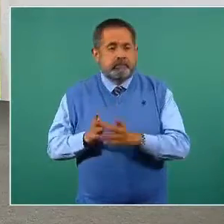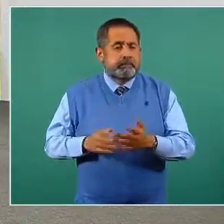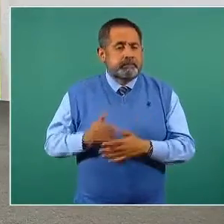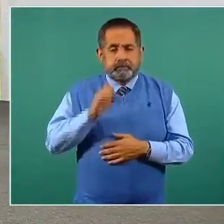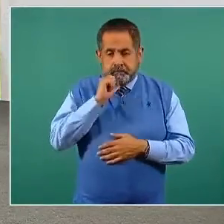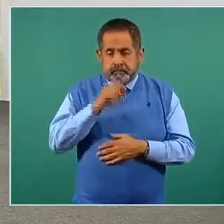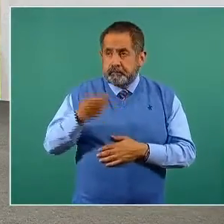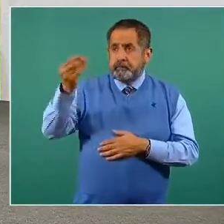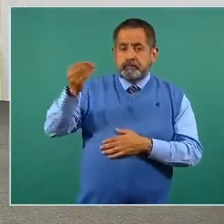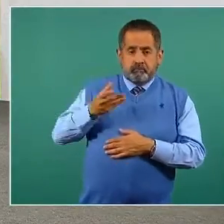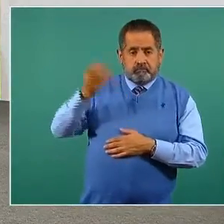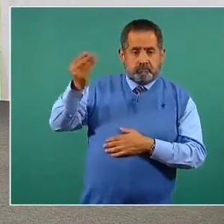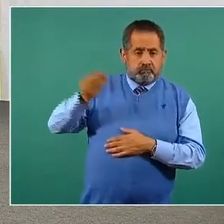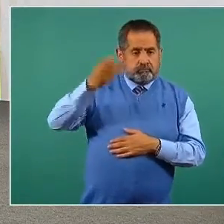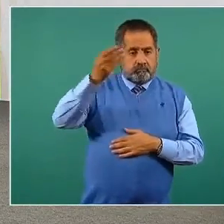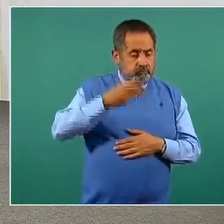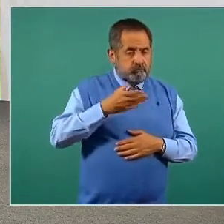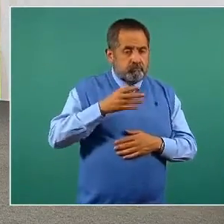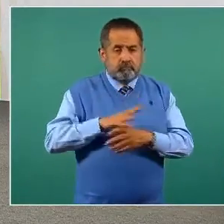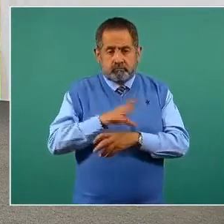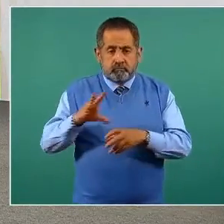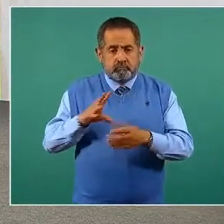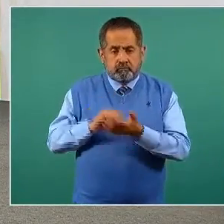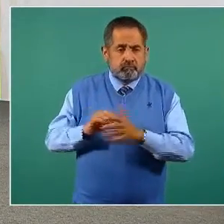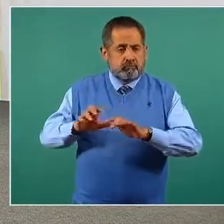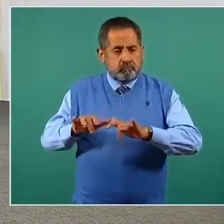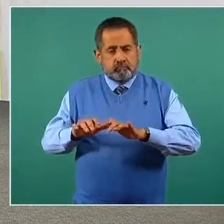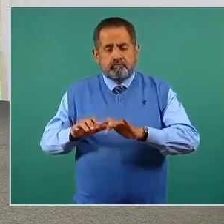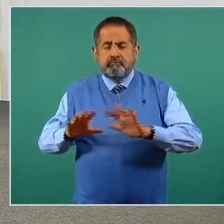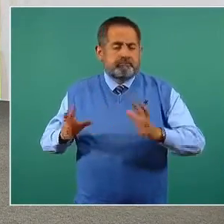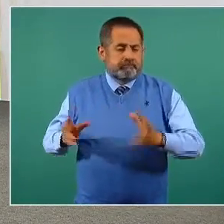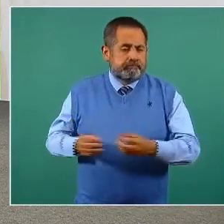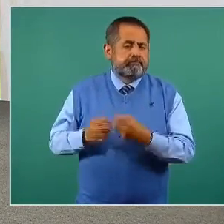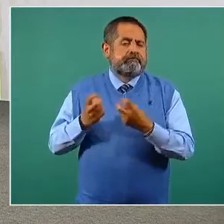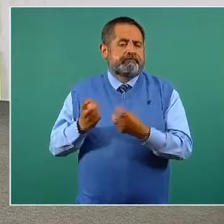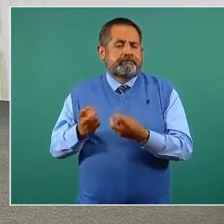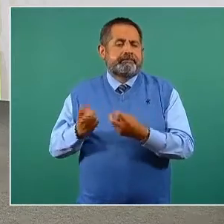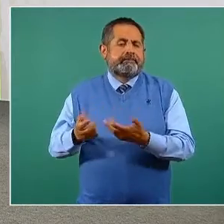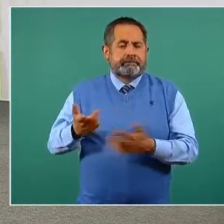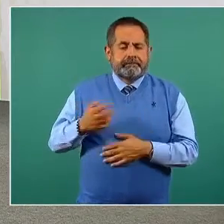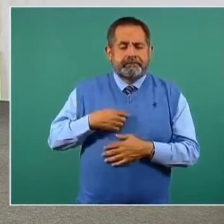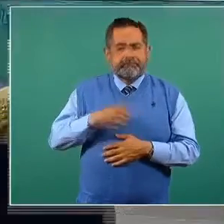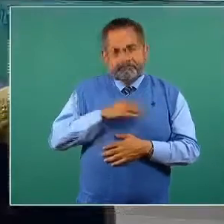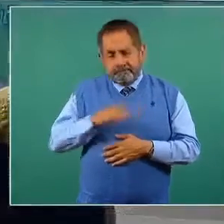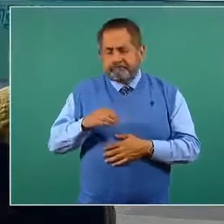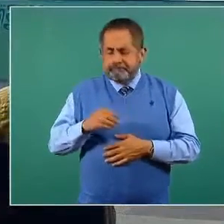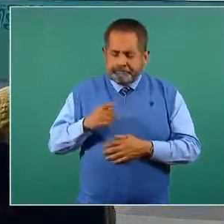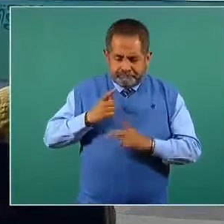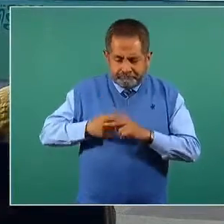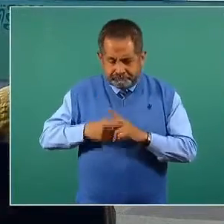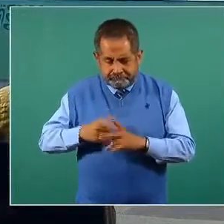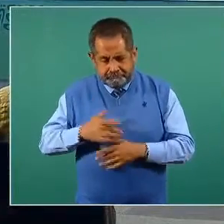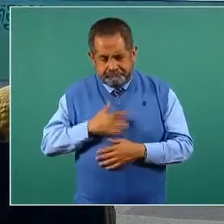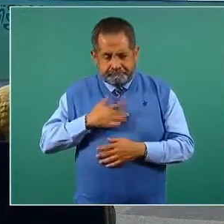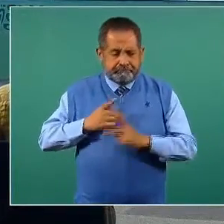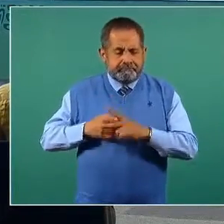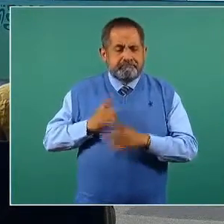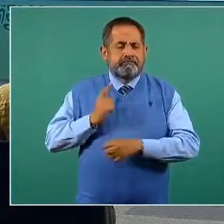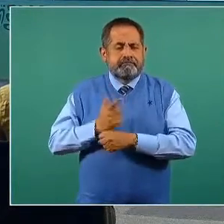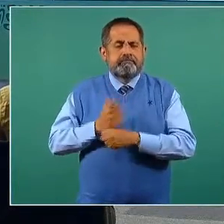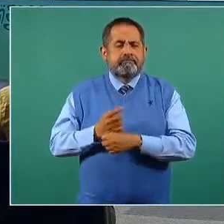acompaña al estudio epidemiológico y que se captura en la plataforma, pues obviamente podemos hacer toda una serie de